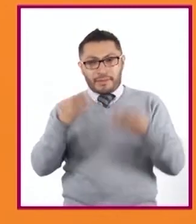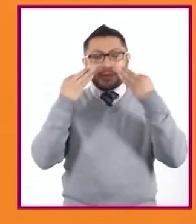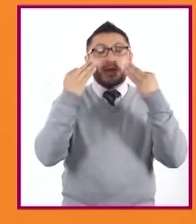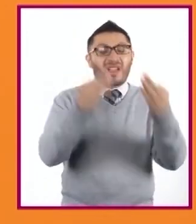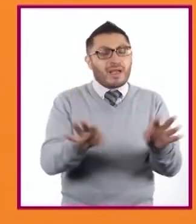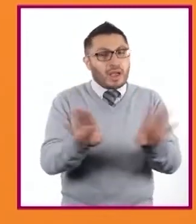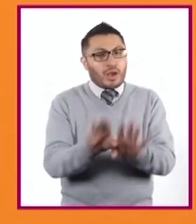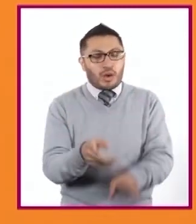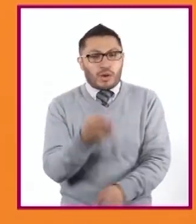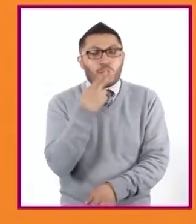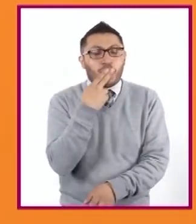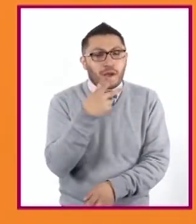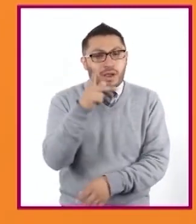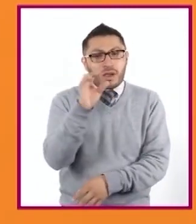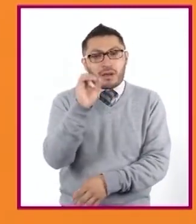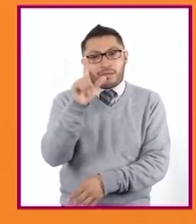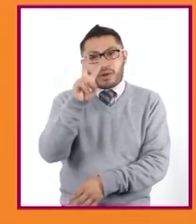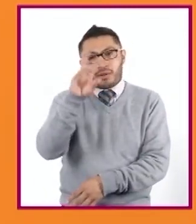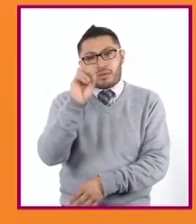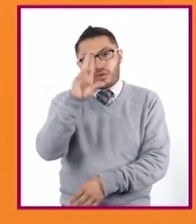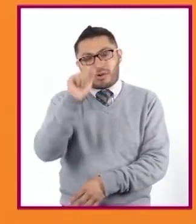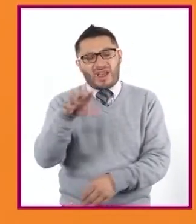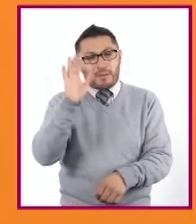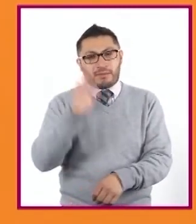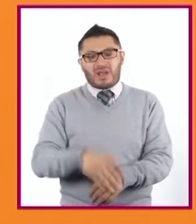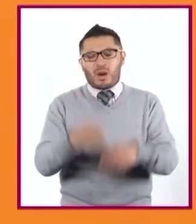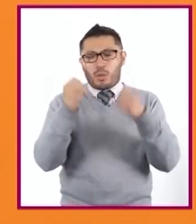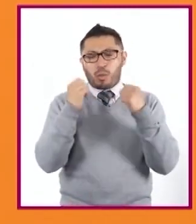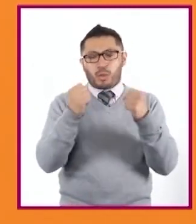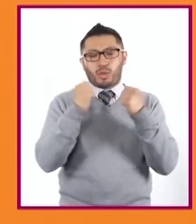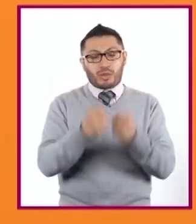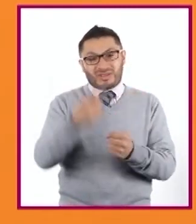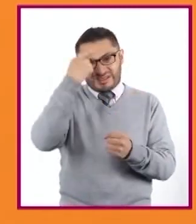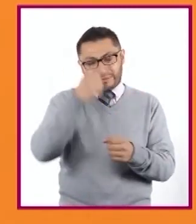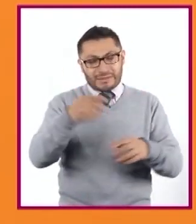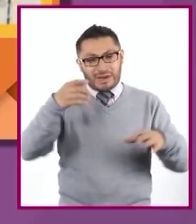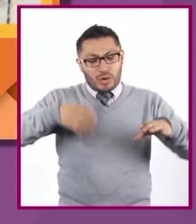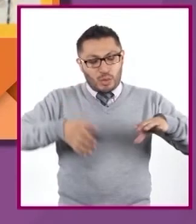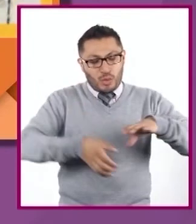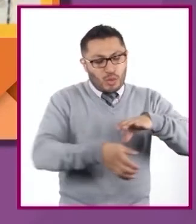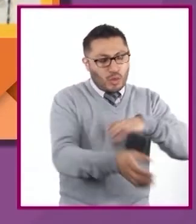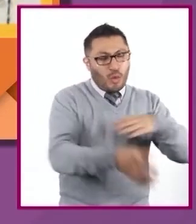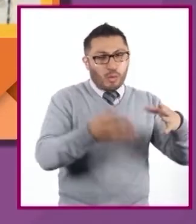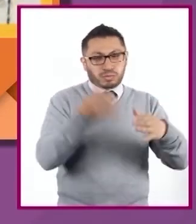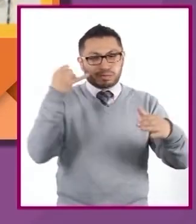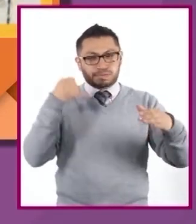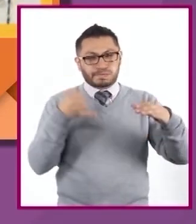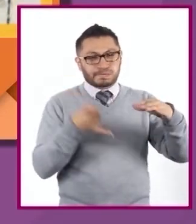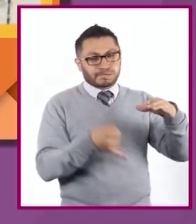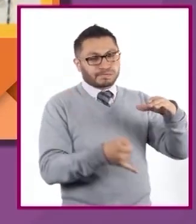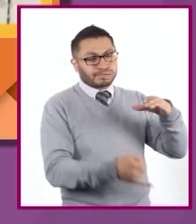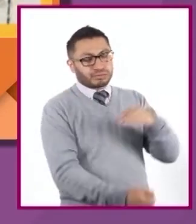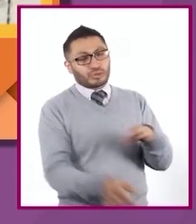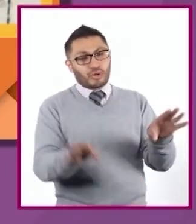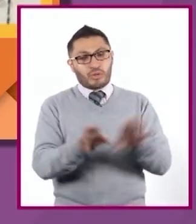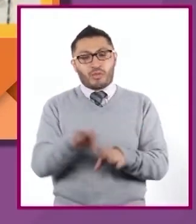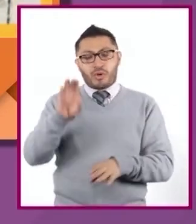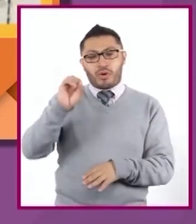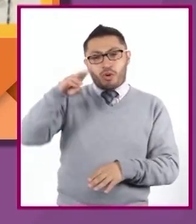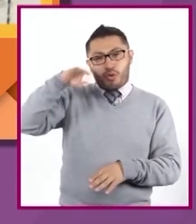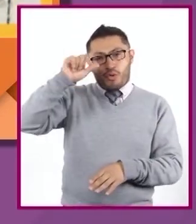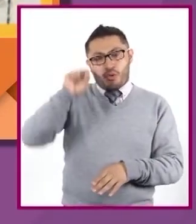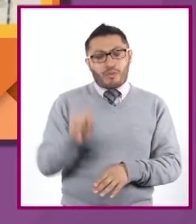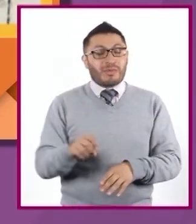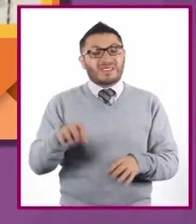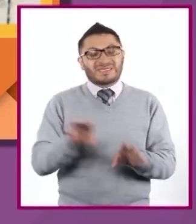se utilizó la pólvora de una manera más intensiva, para abrir túneles más profundos, así como la introducción de bombas de vacío y